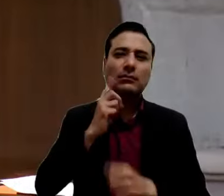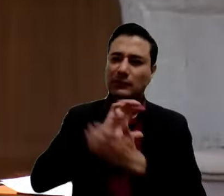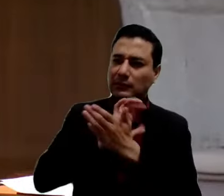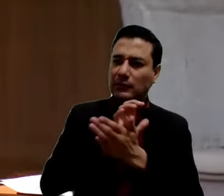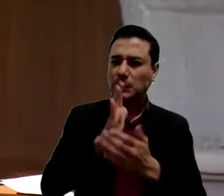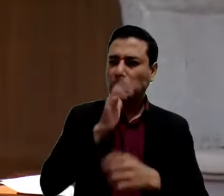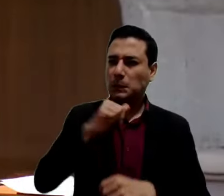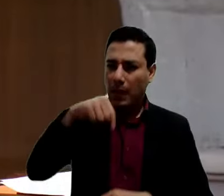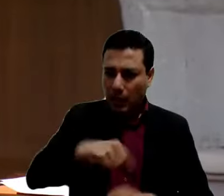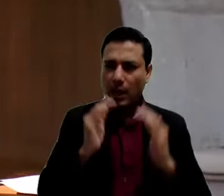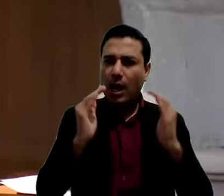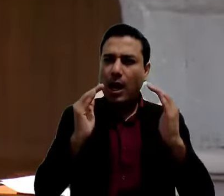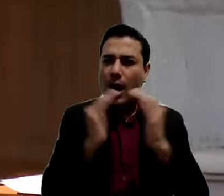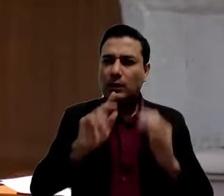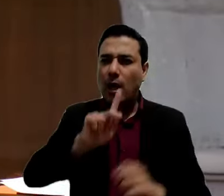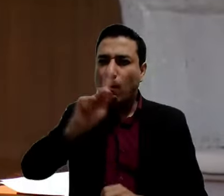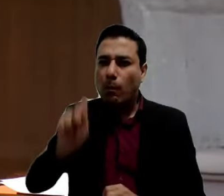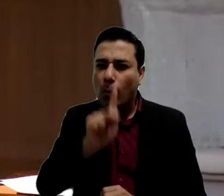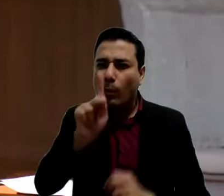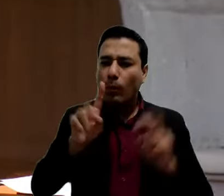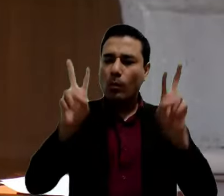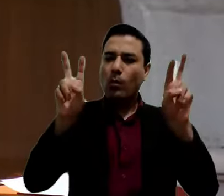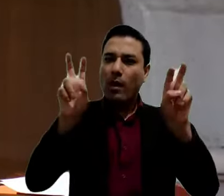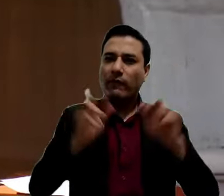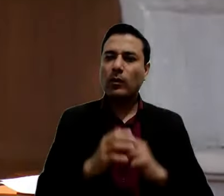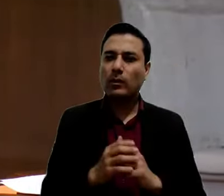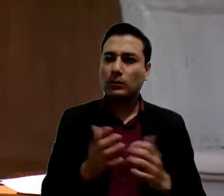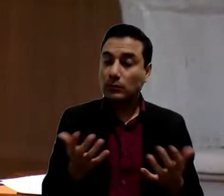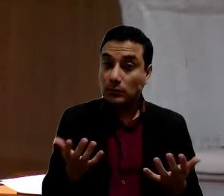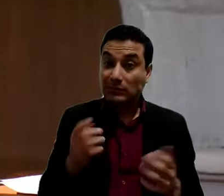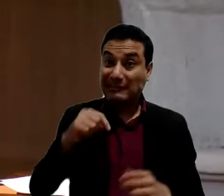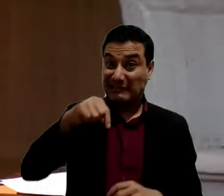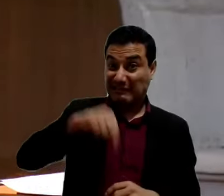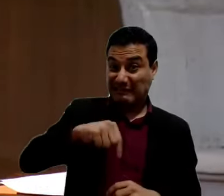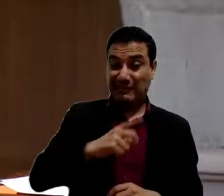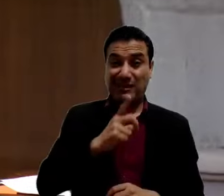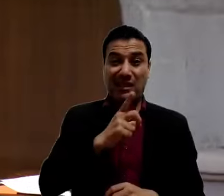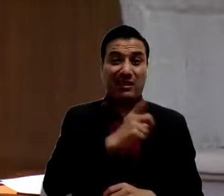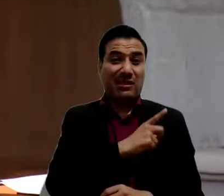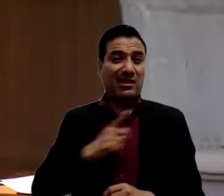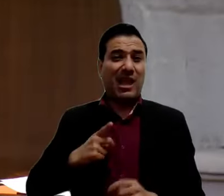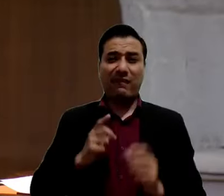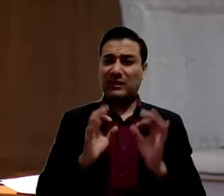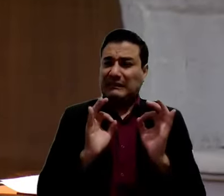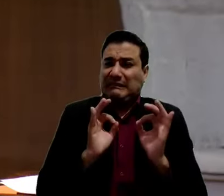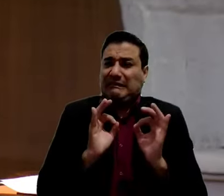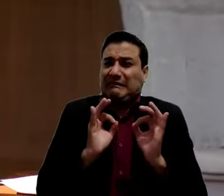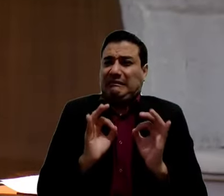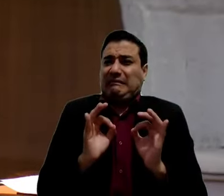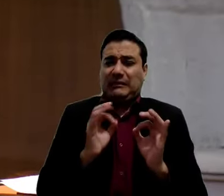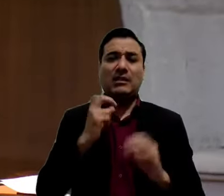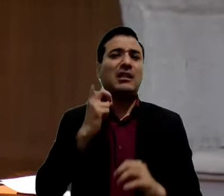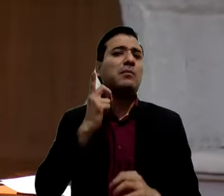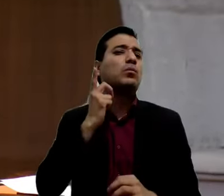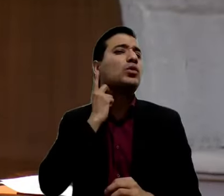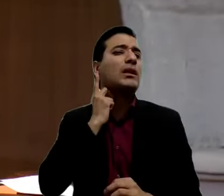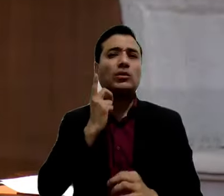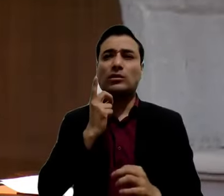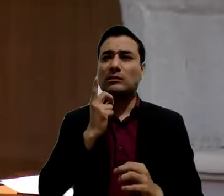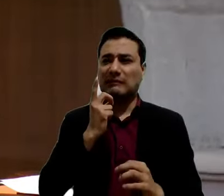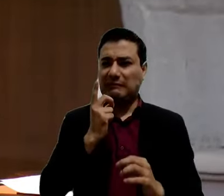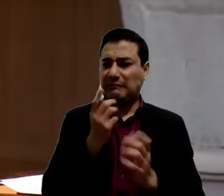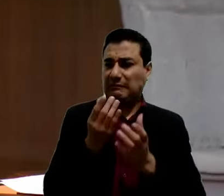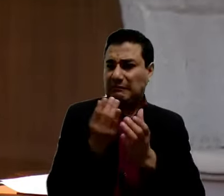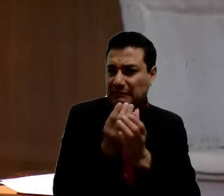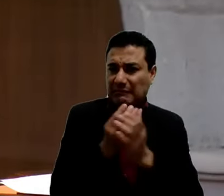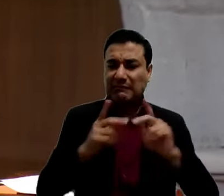la que se dice la casa del pueblo la que hoy en día tendría que llamarse la legislatura de la diversidad